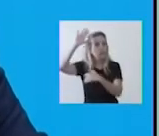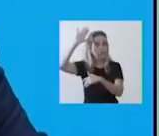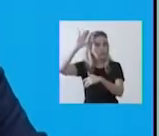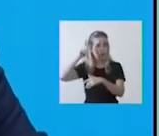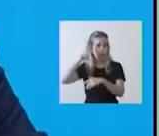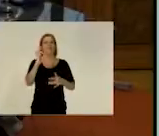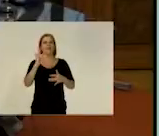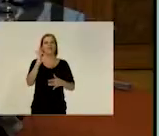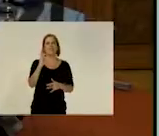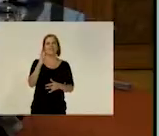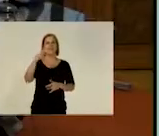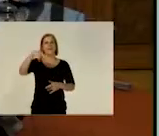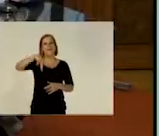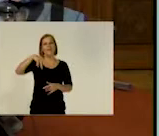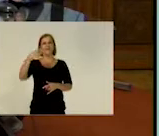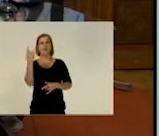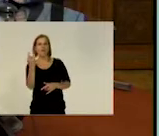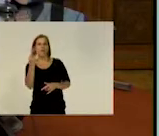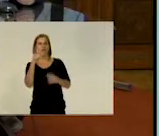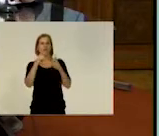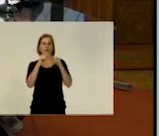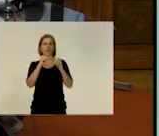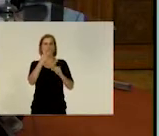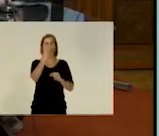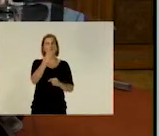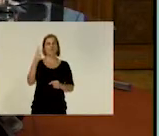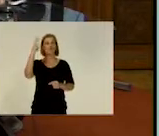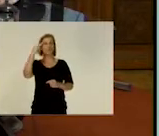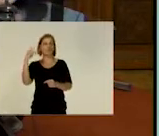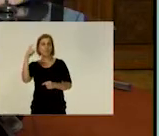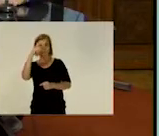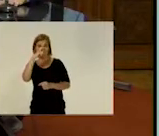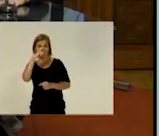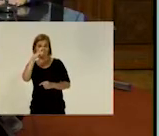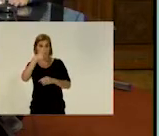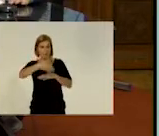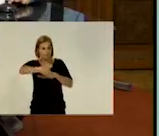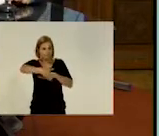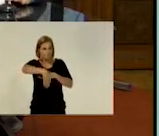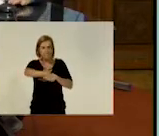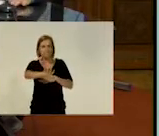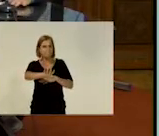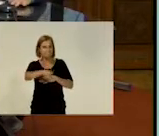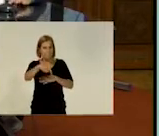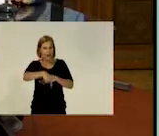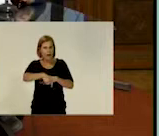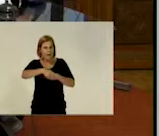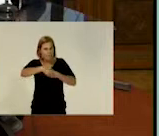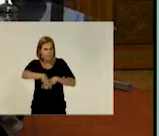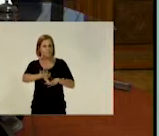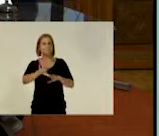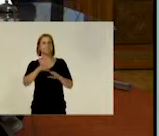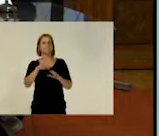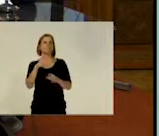Fernández. Perotti es un habitué con esa modalidad y las charlas con el presidente Fernández. También probó la